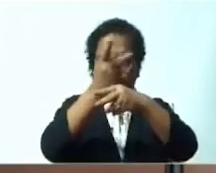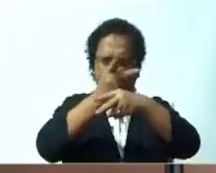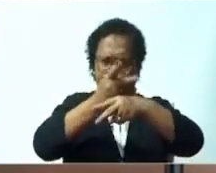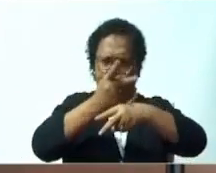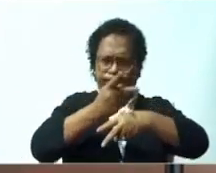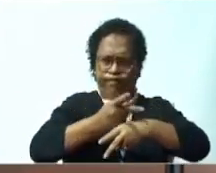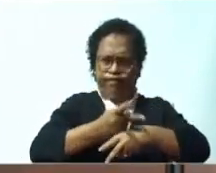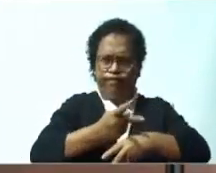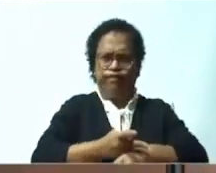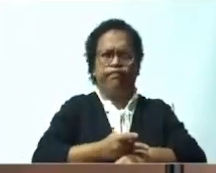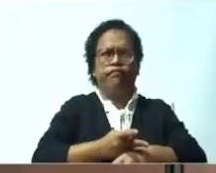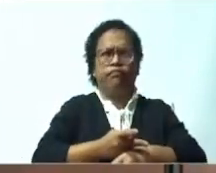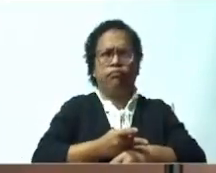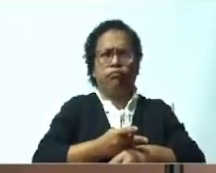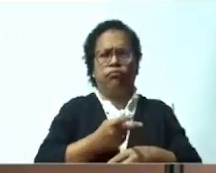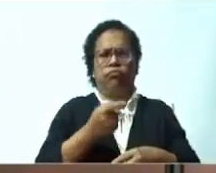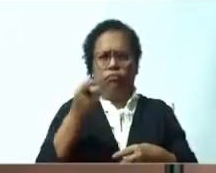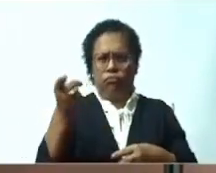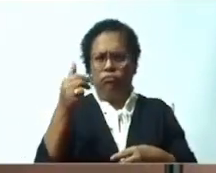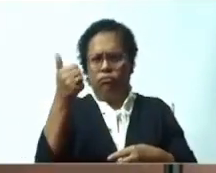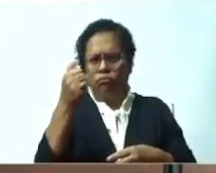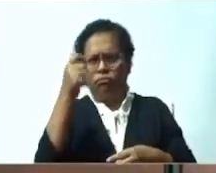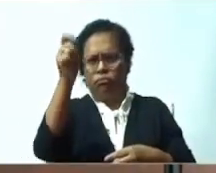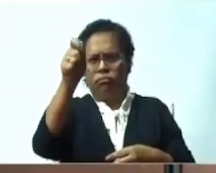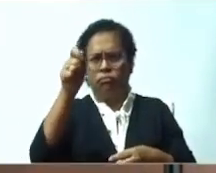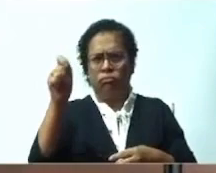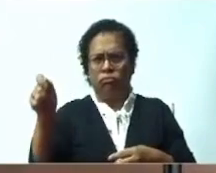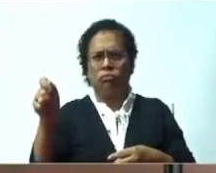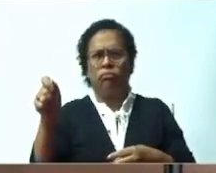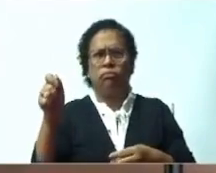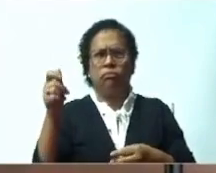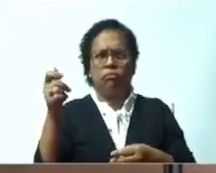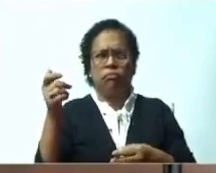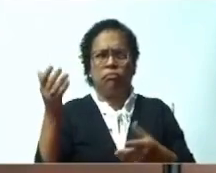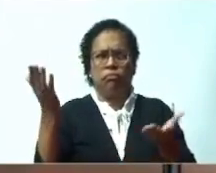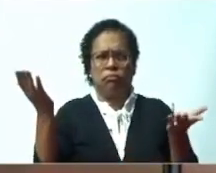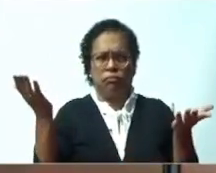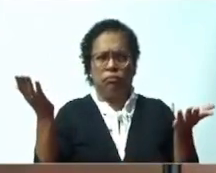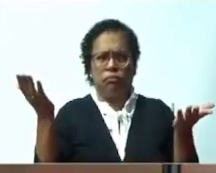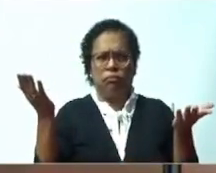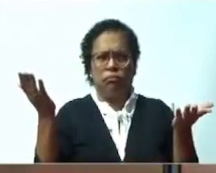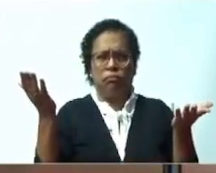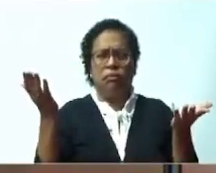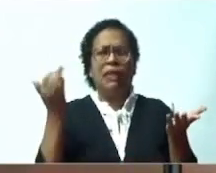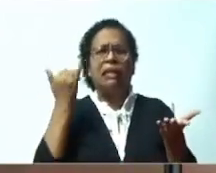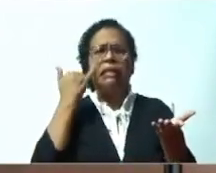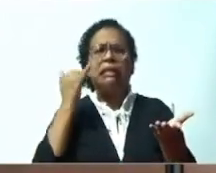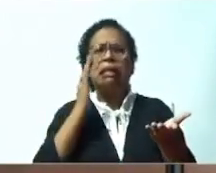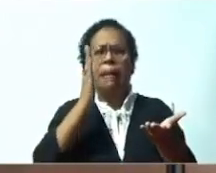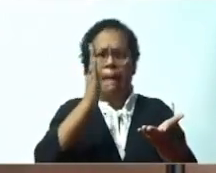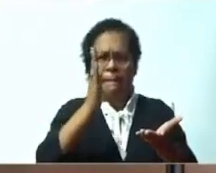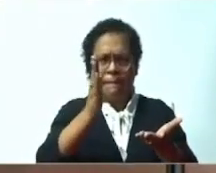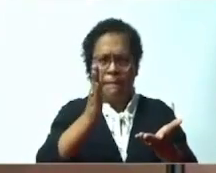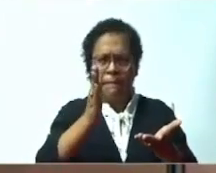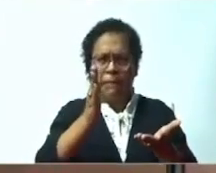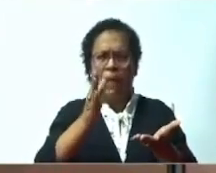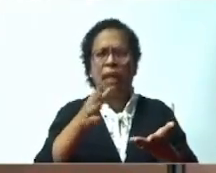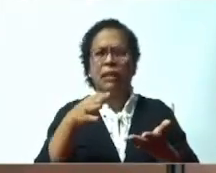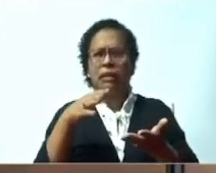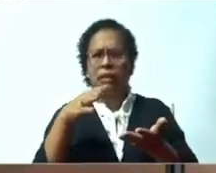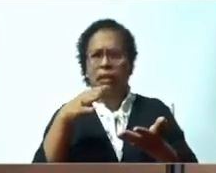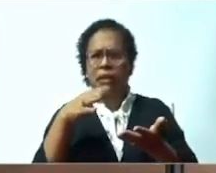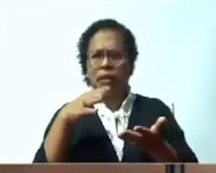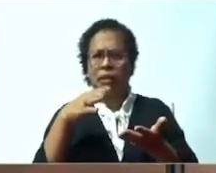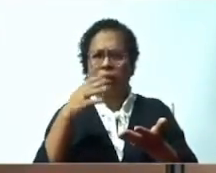que estaba en inglés. Claro, si van al anexo 15, no lo van a encontrar. Pero si van al anexo 6,